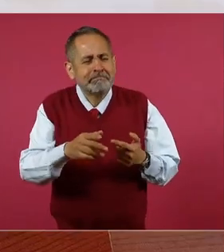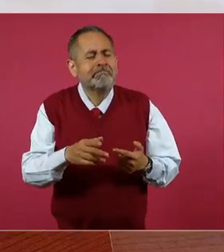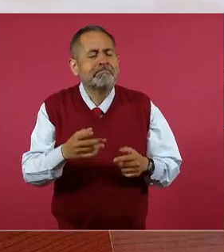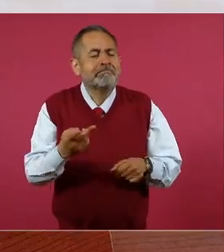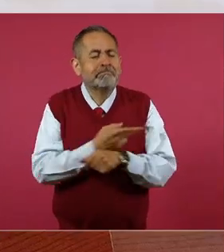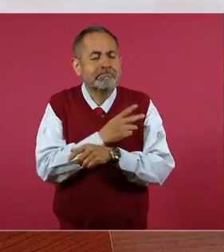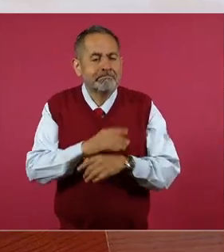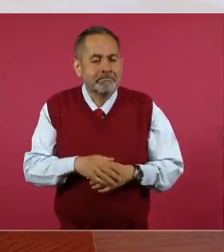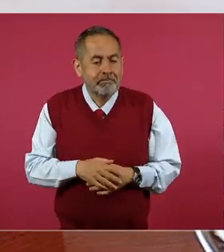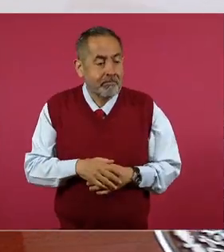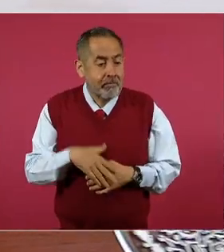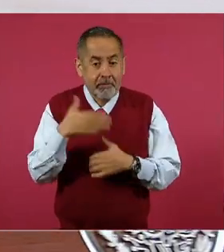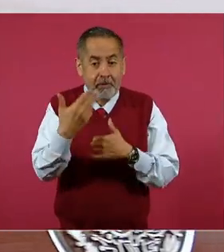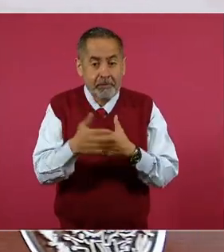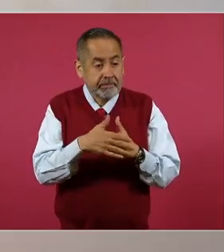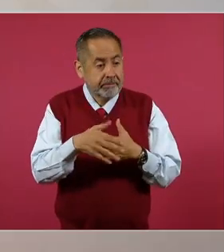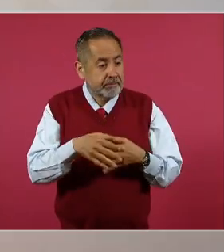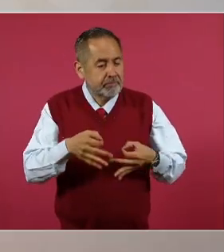van a juzgar